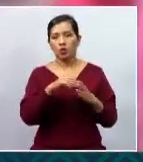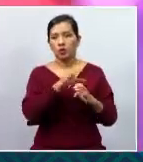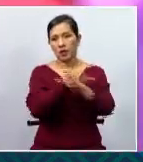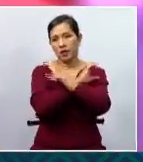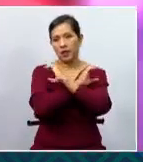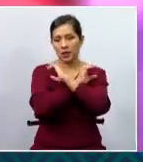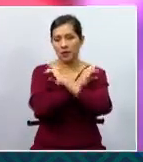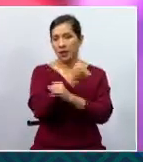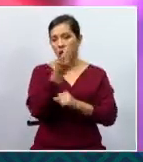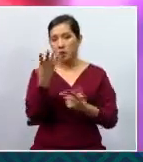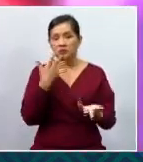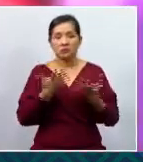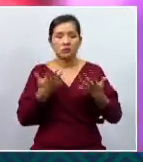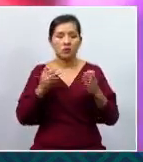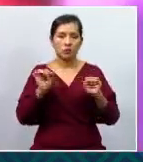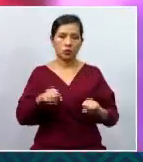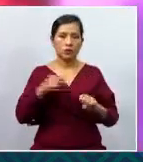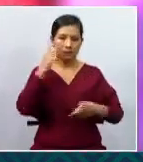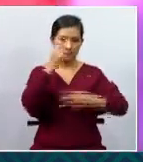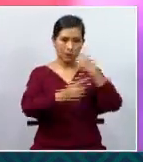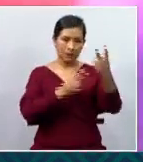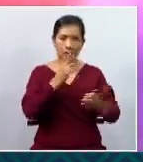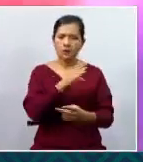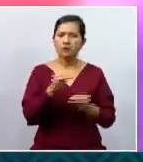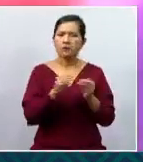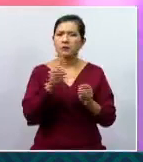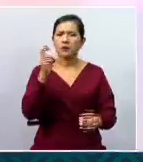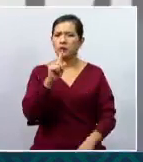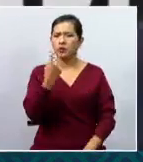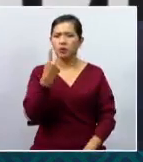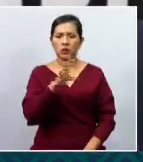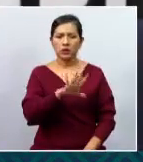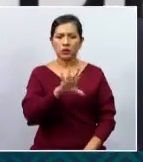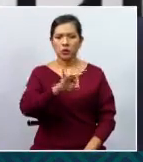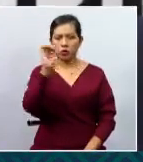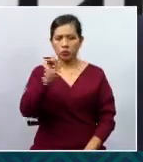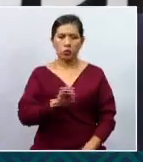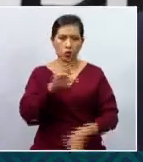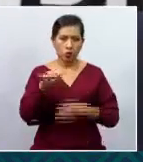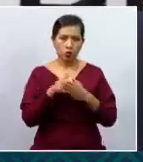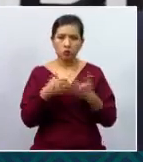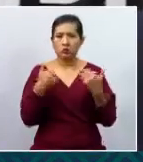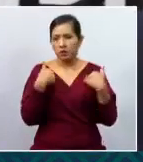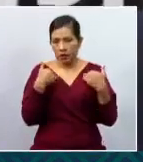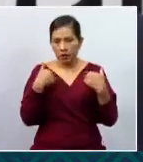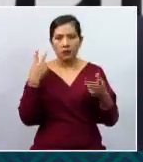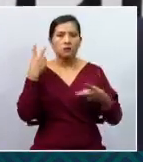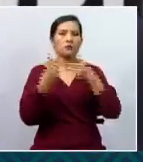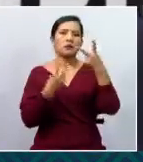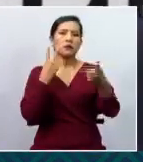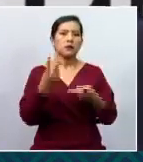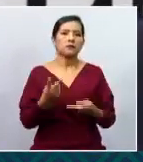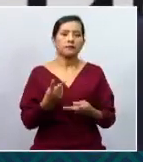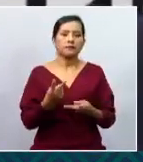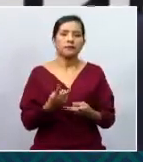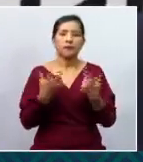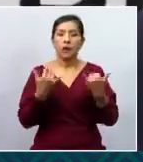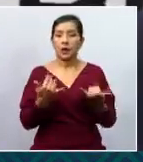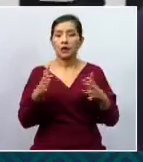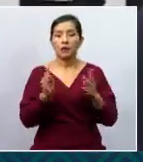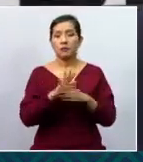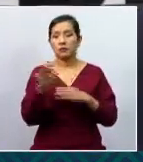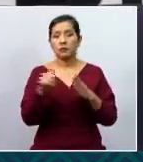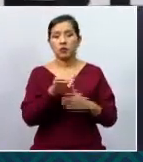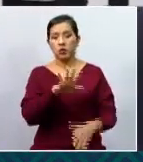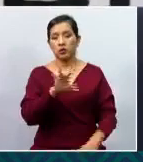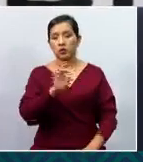visitas, pero solamente el 58% tienen efectivamente visitas, ¿no? Y de estos